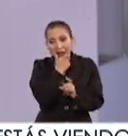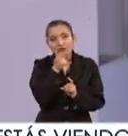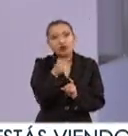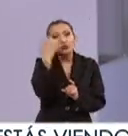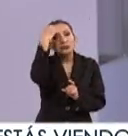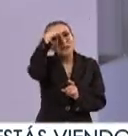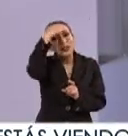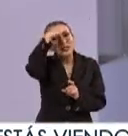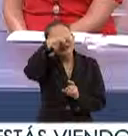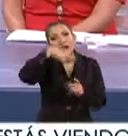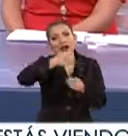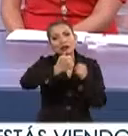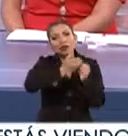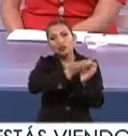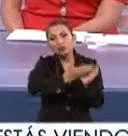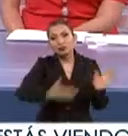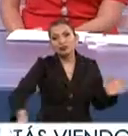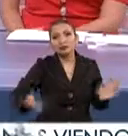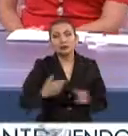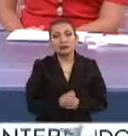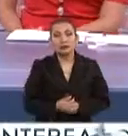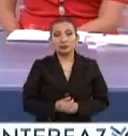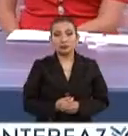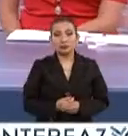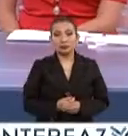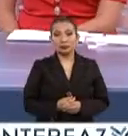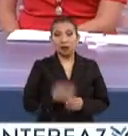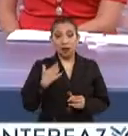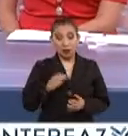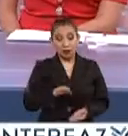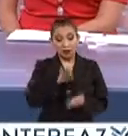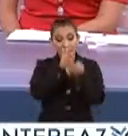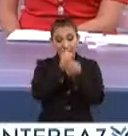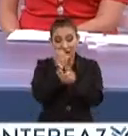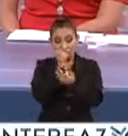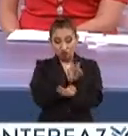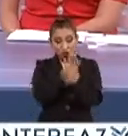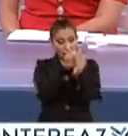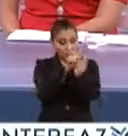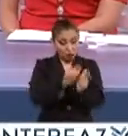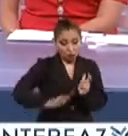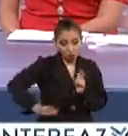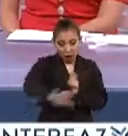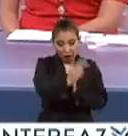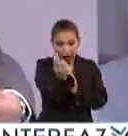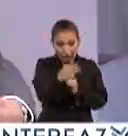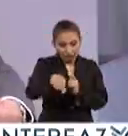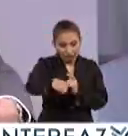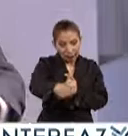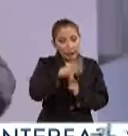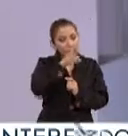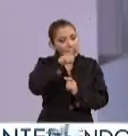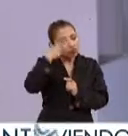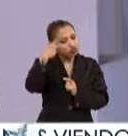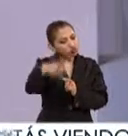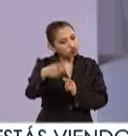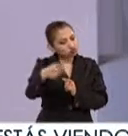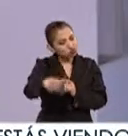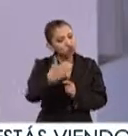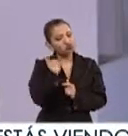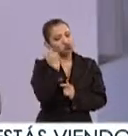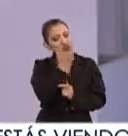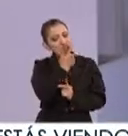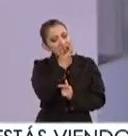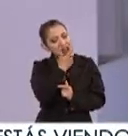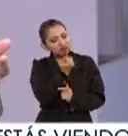tu experiencia en todos estos años. Bueno, es la pasión. Cuando uno se está delante de un alumno o un grupo de alumnos que necesitan mejorar, en este caso su